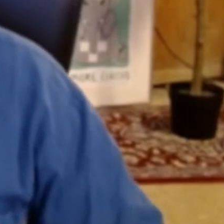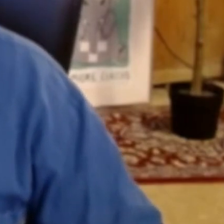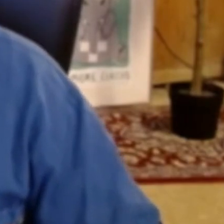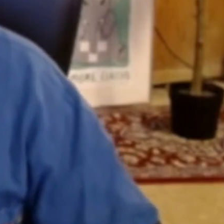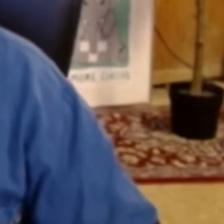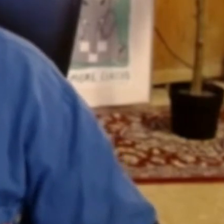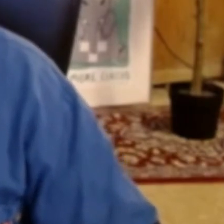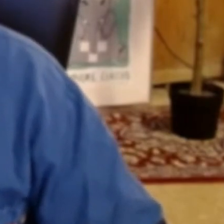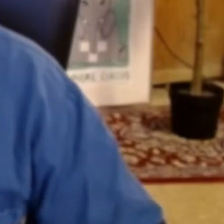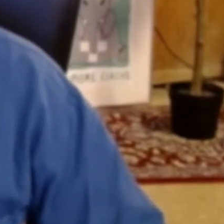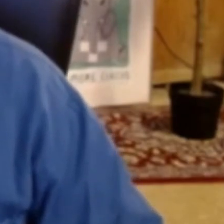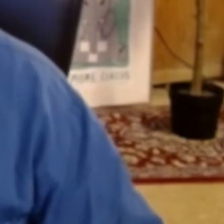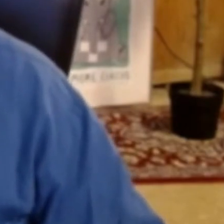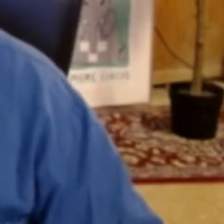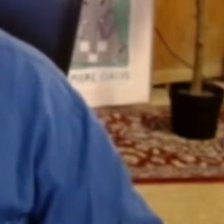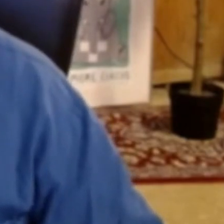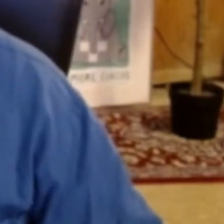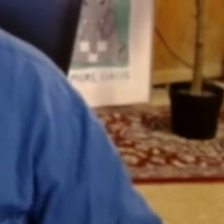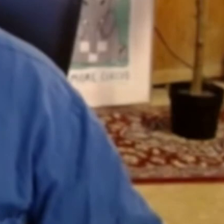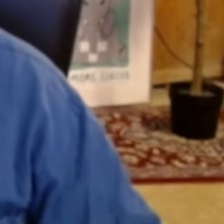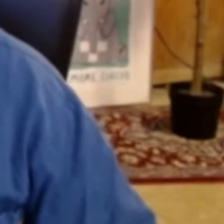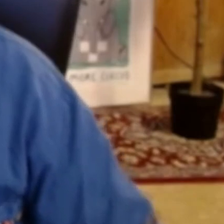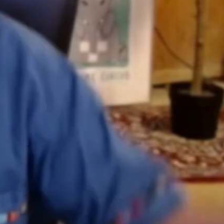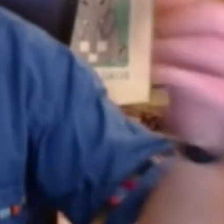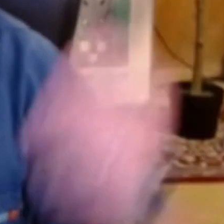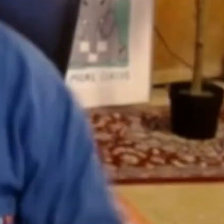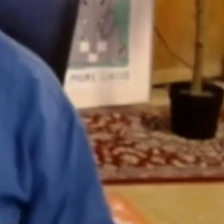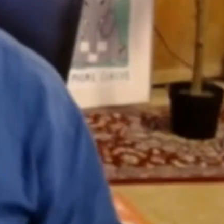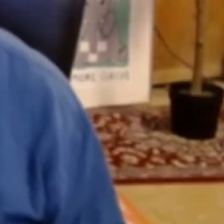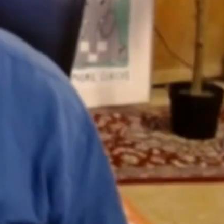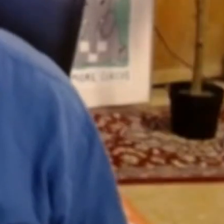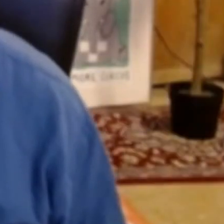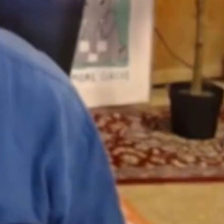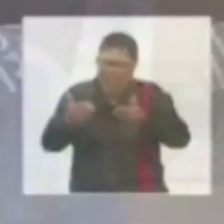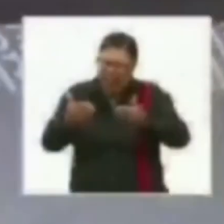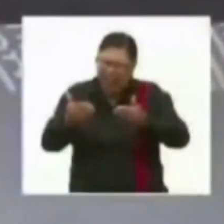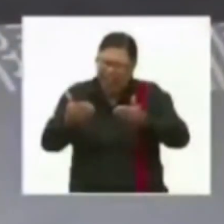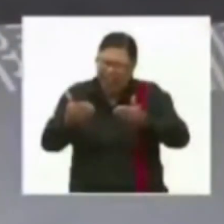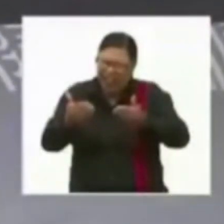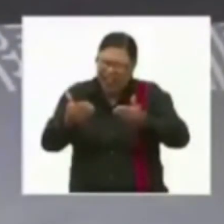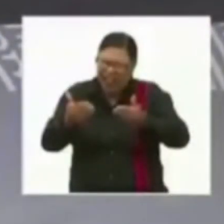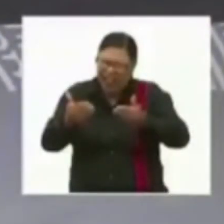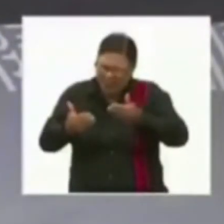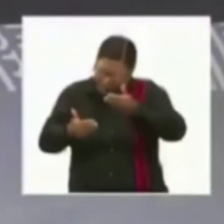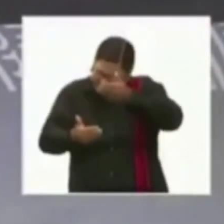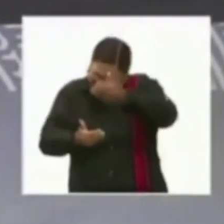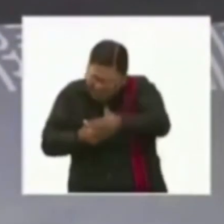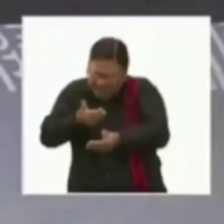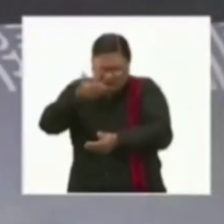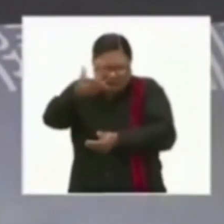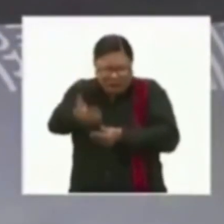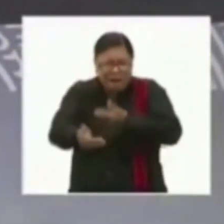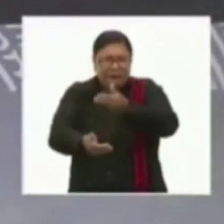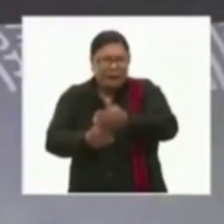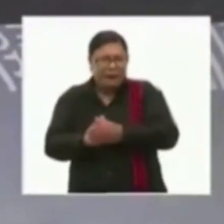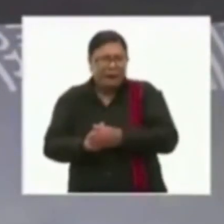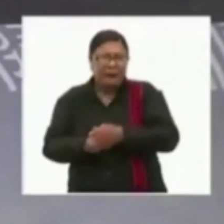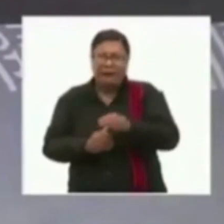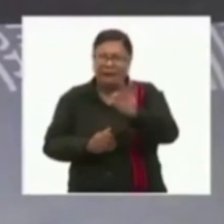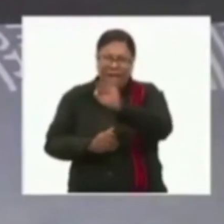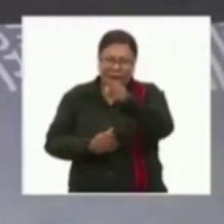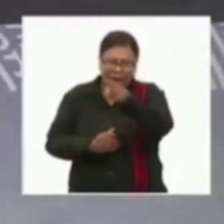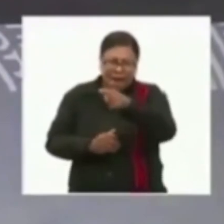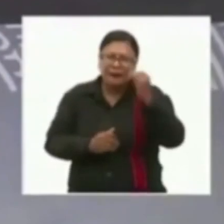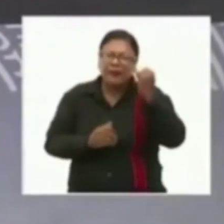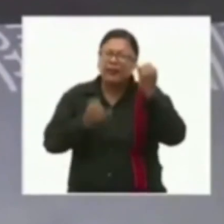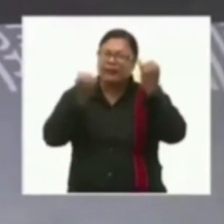próxima administración. ¿Qué fue lo que dijo el presidente López Obrador? Bueno, dice que le dio mucho gusto. Esto fue lo que planteó. Ya se pueden imaginar el